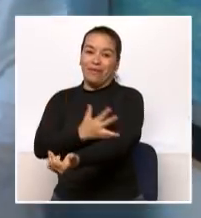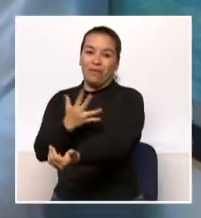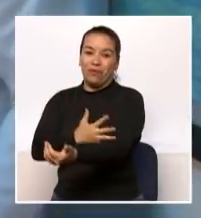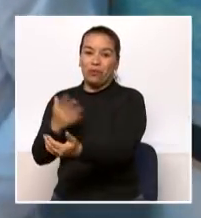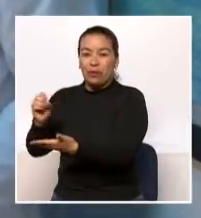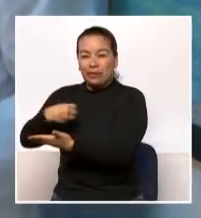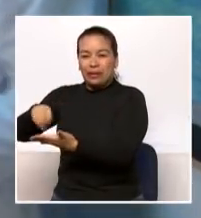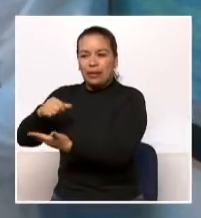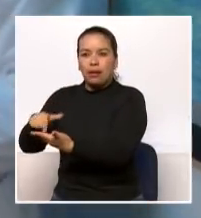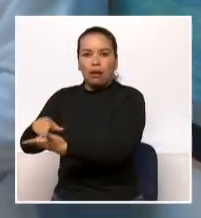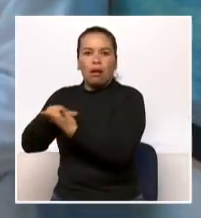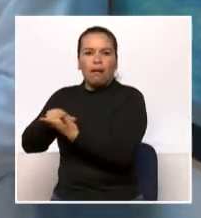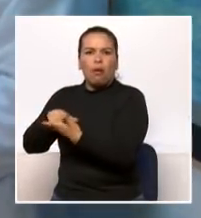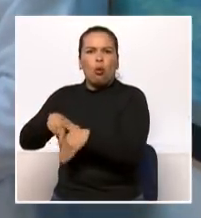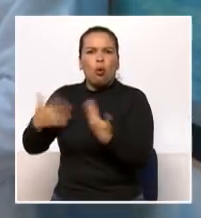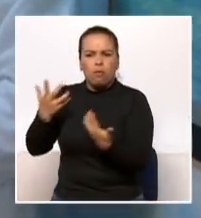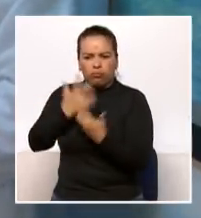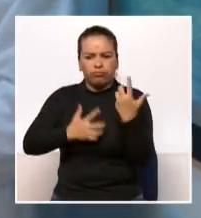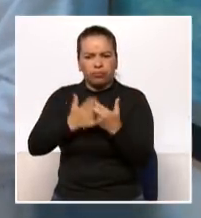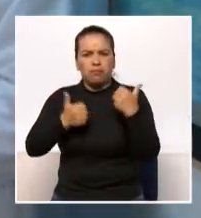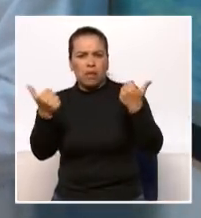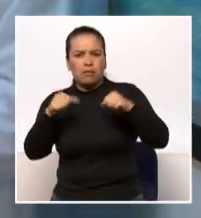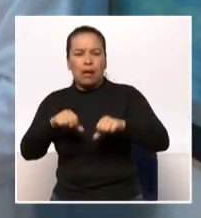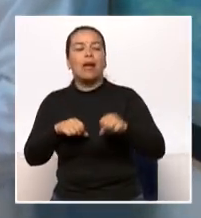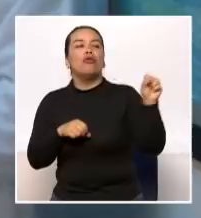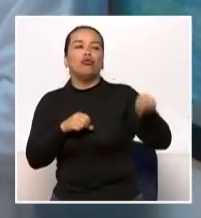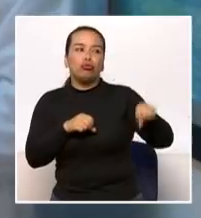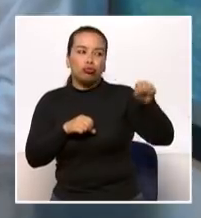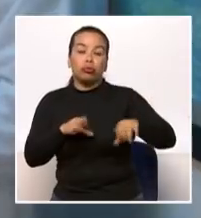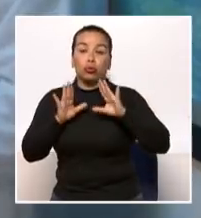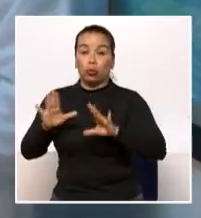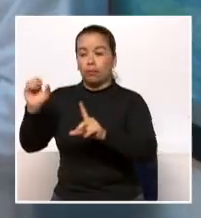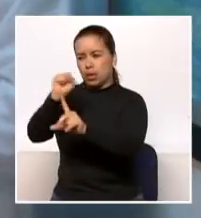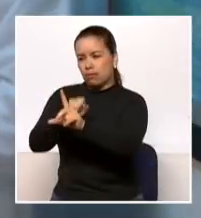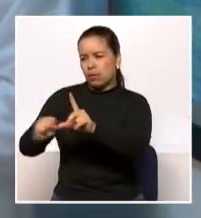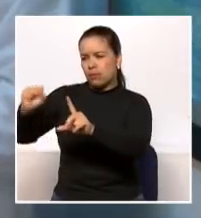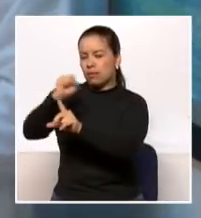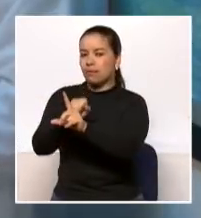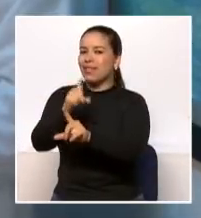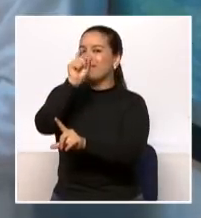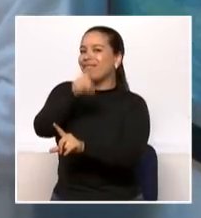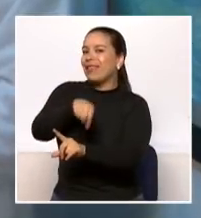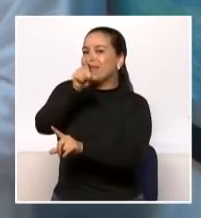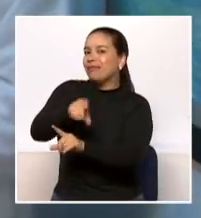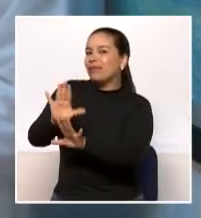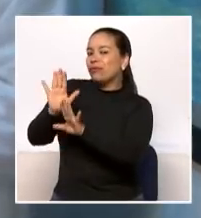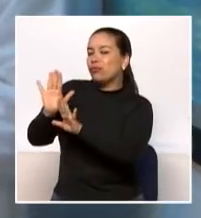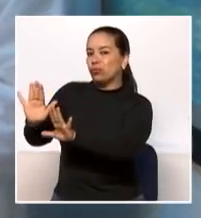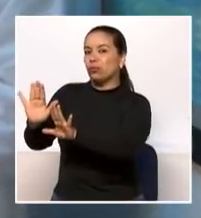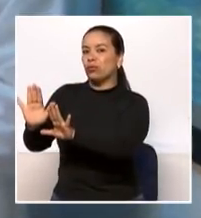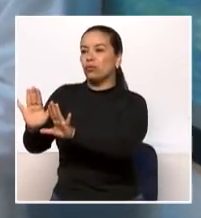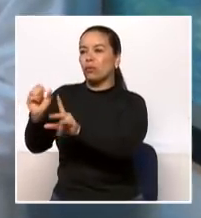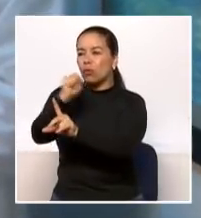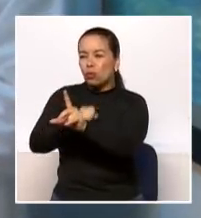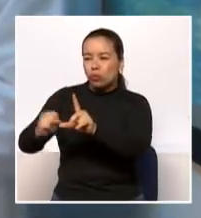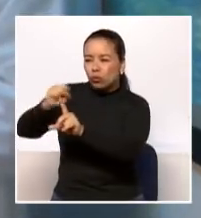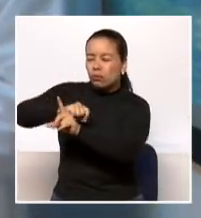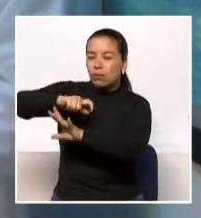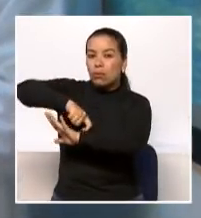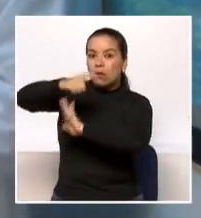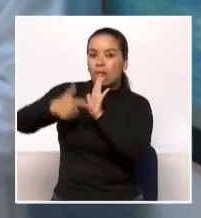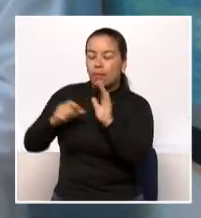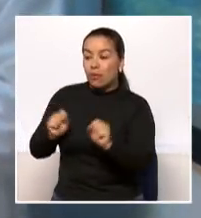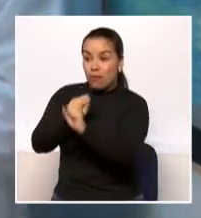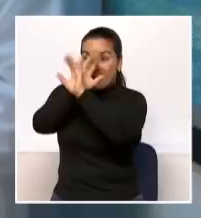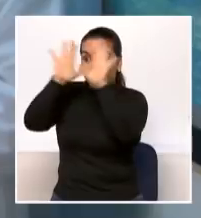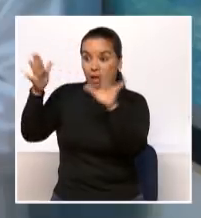funcionando. Sí, lo que pasa es que la especialidad de radiología lo que implica es generar un concepto claro acerca de las